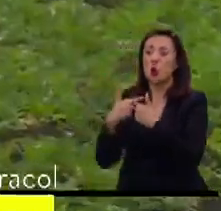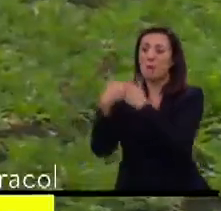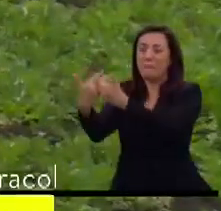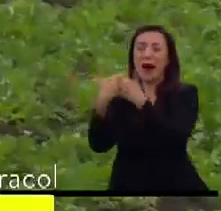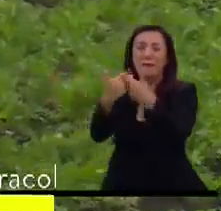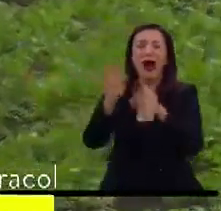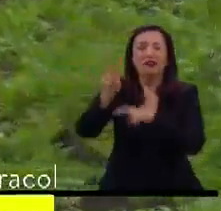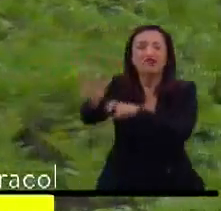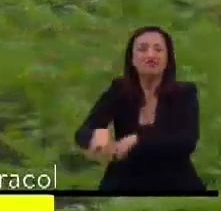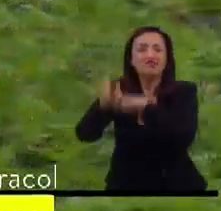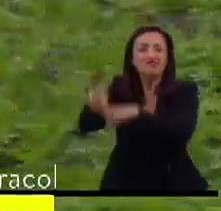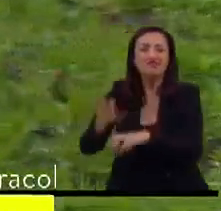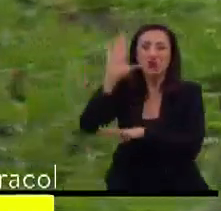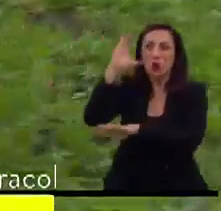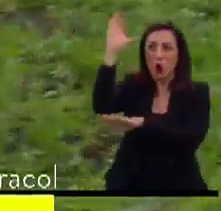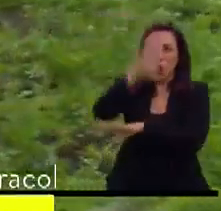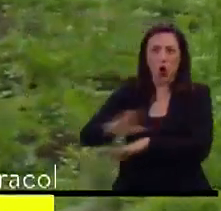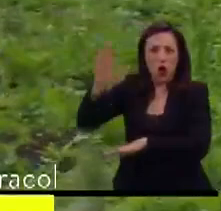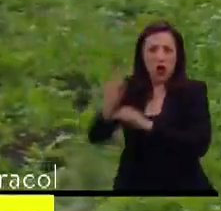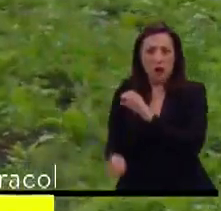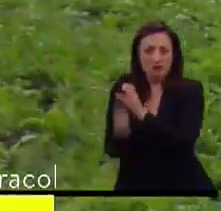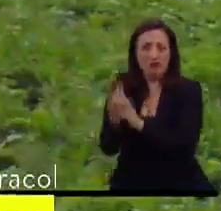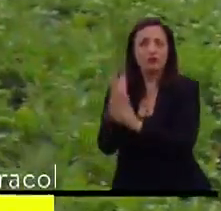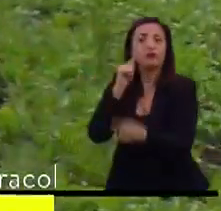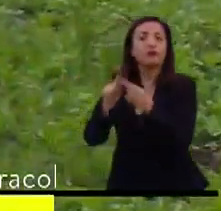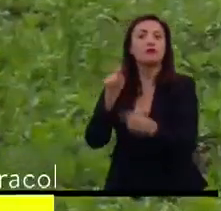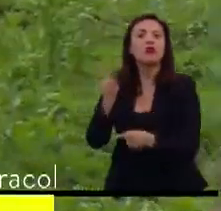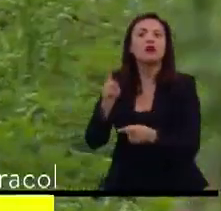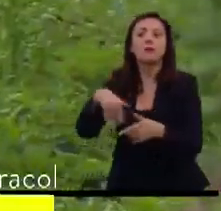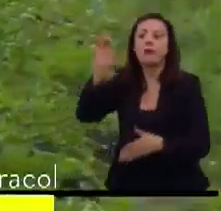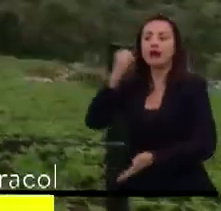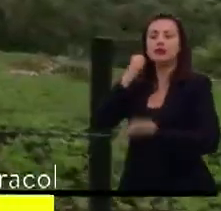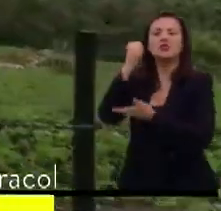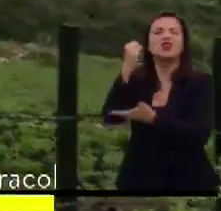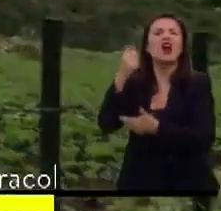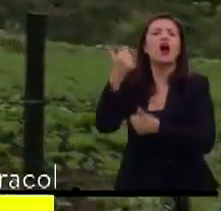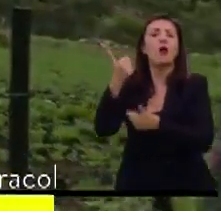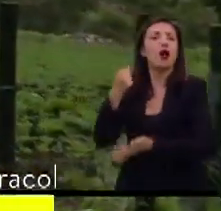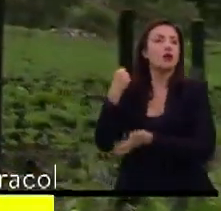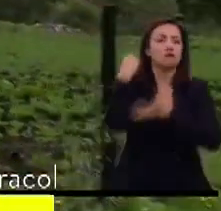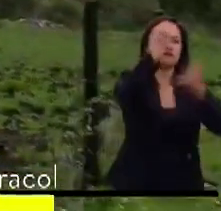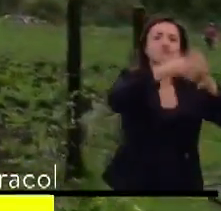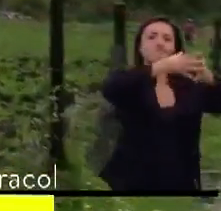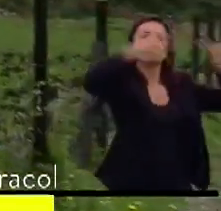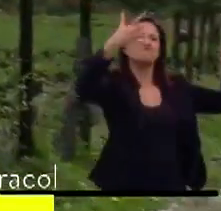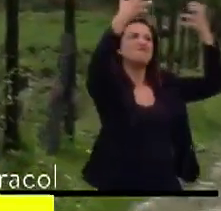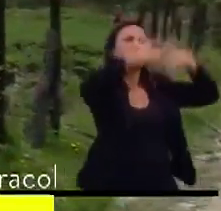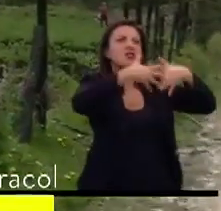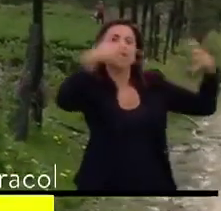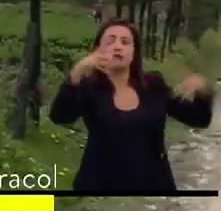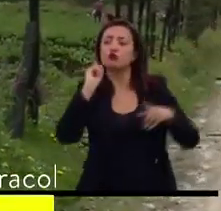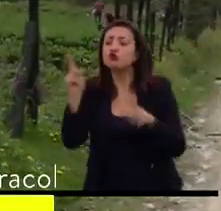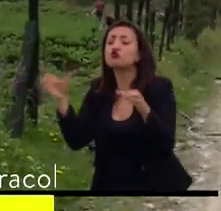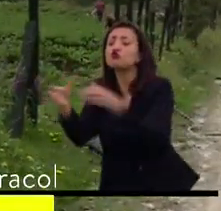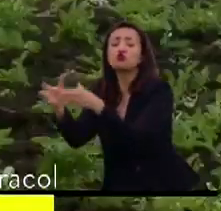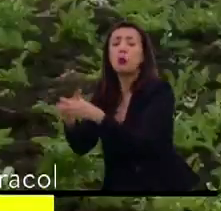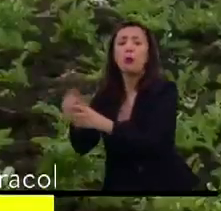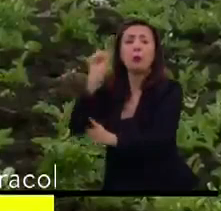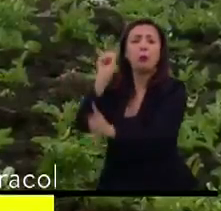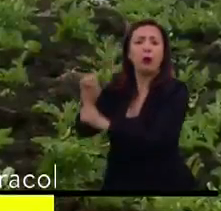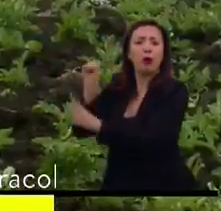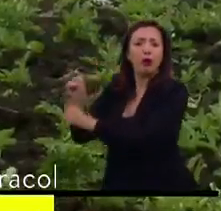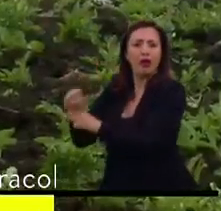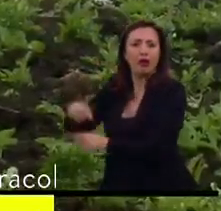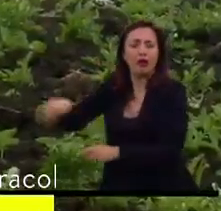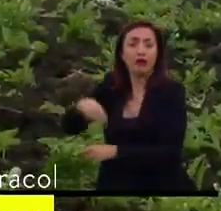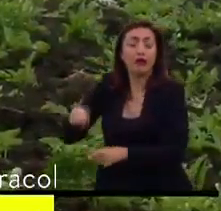Colombia Agroproduce estaban concentrándose en manos de los grandes comercializadores y no en los pequeños productores. Según el ente regulador,